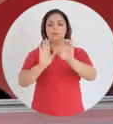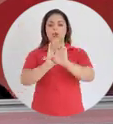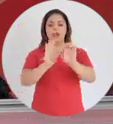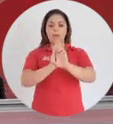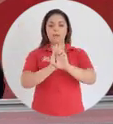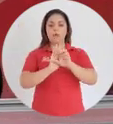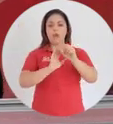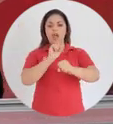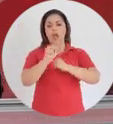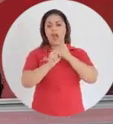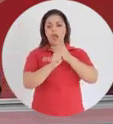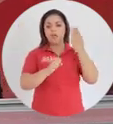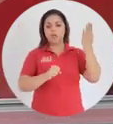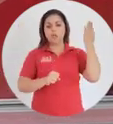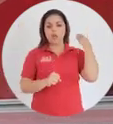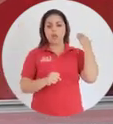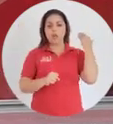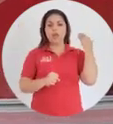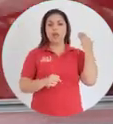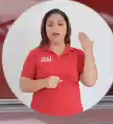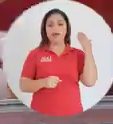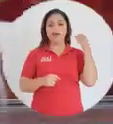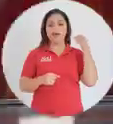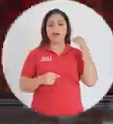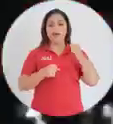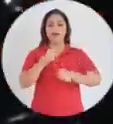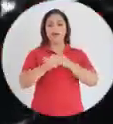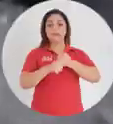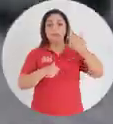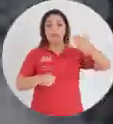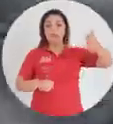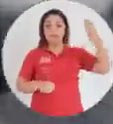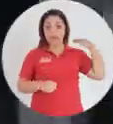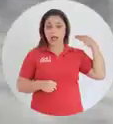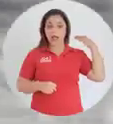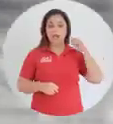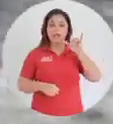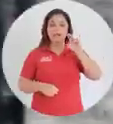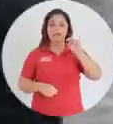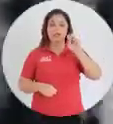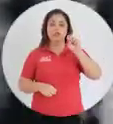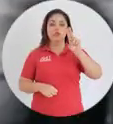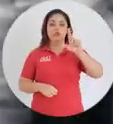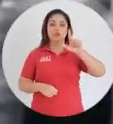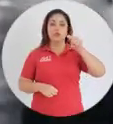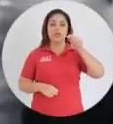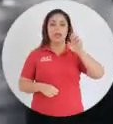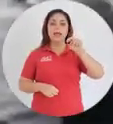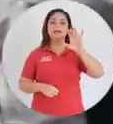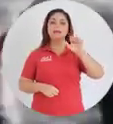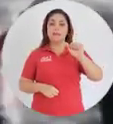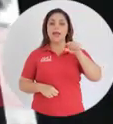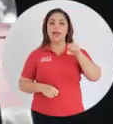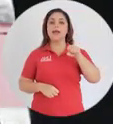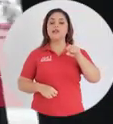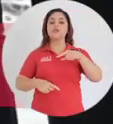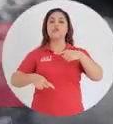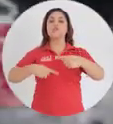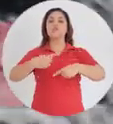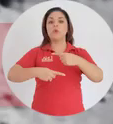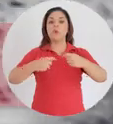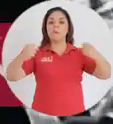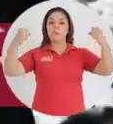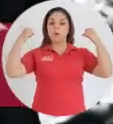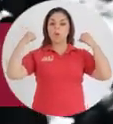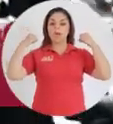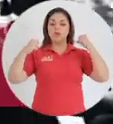que por ejemplo en la época del fin del siglo pasado, de las insurgencia, la insurgencia se convirtió en un